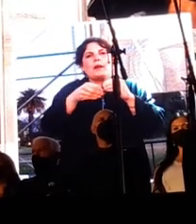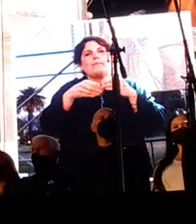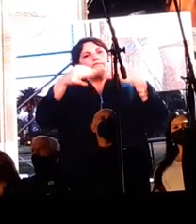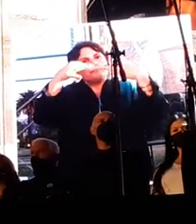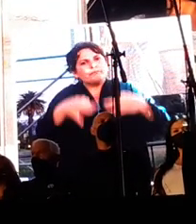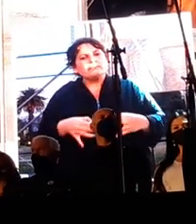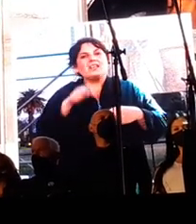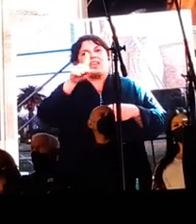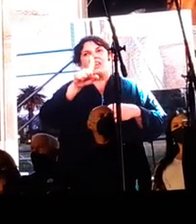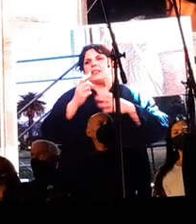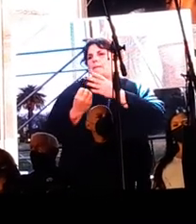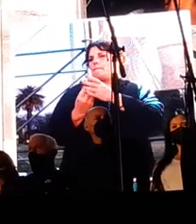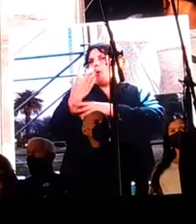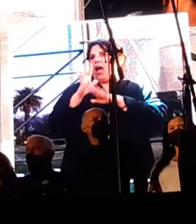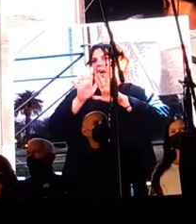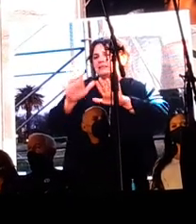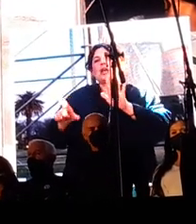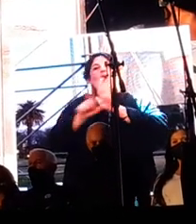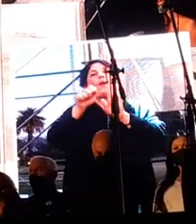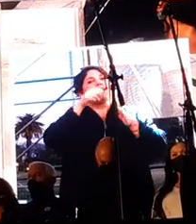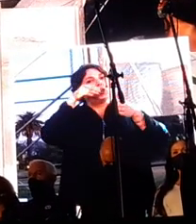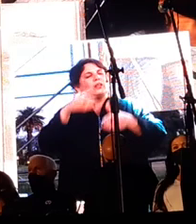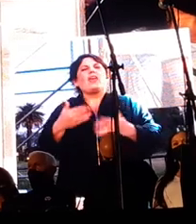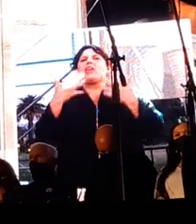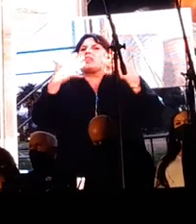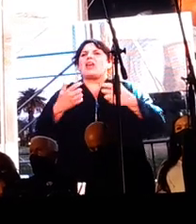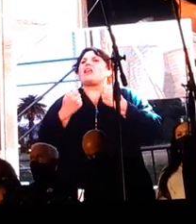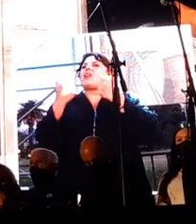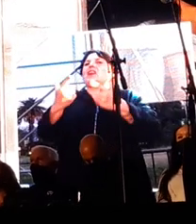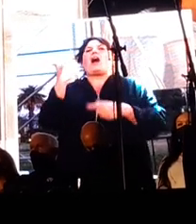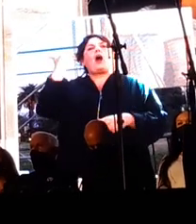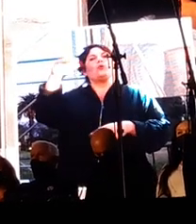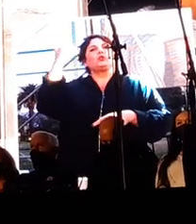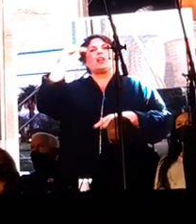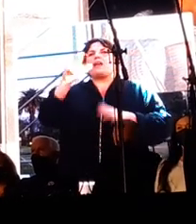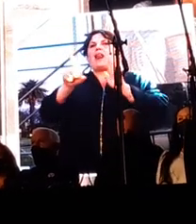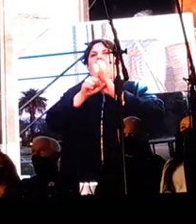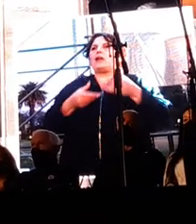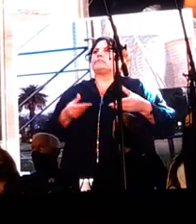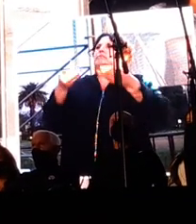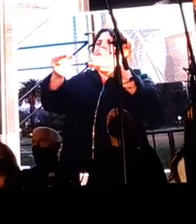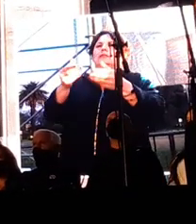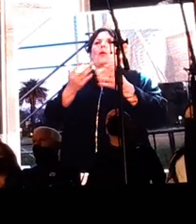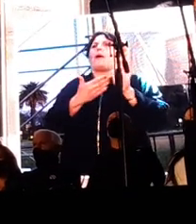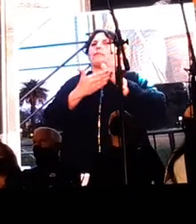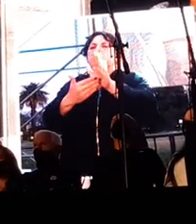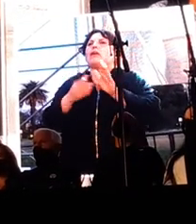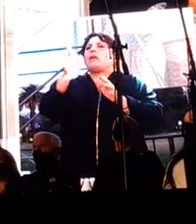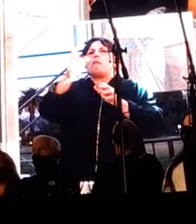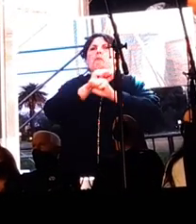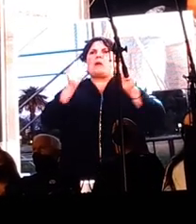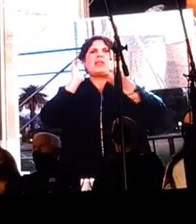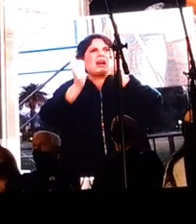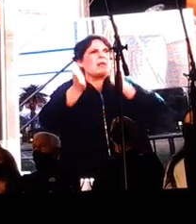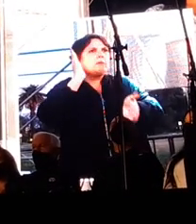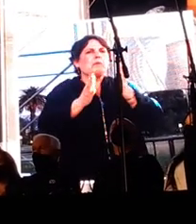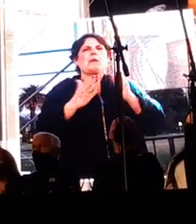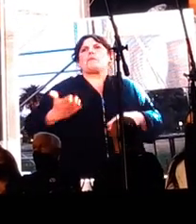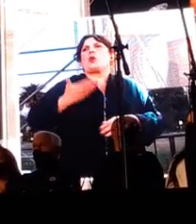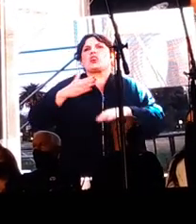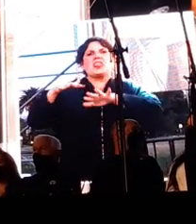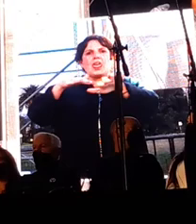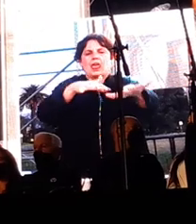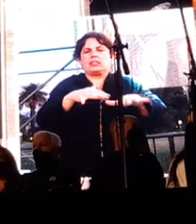conveniente a este modelo, la LUC intenta dotar a las autoridades de un marco legal que les permita reprimir la protesta